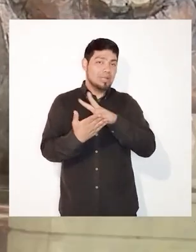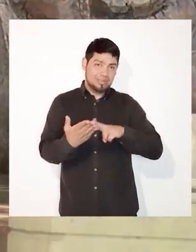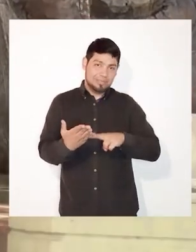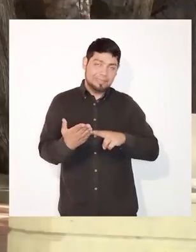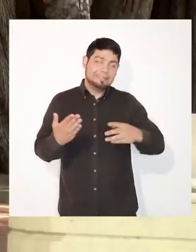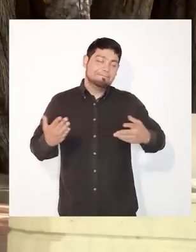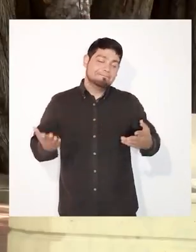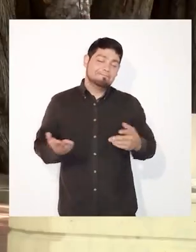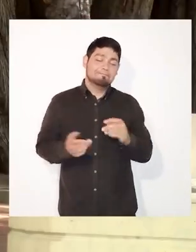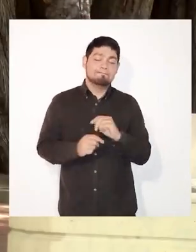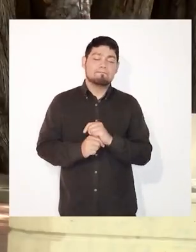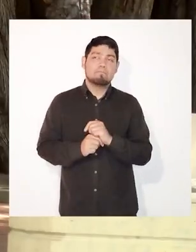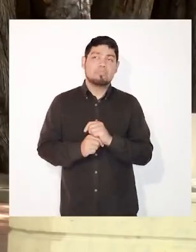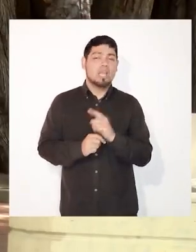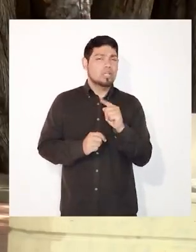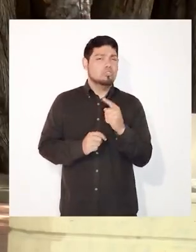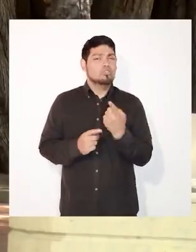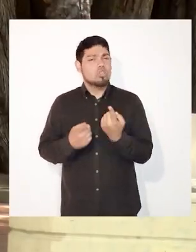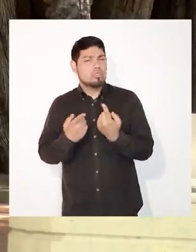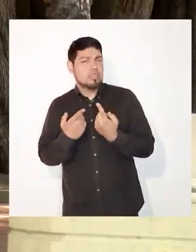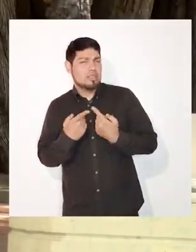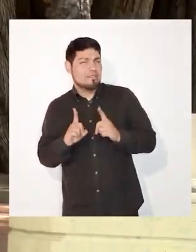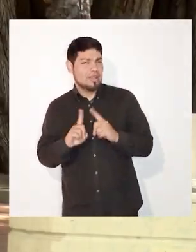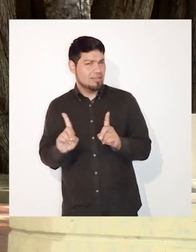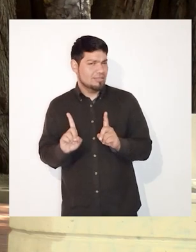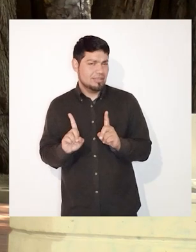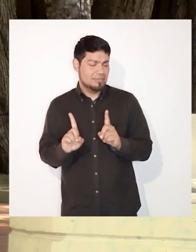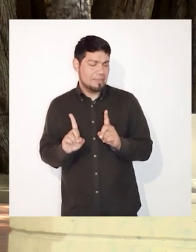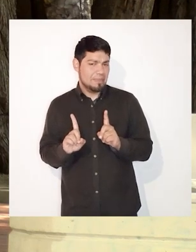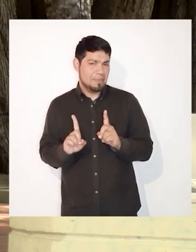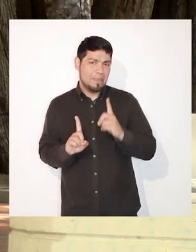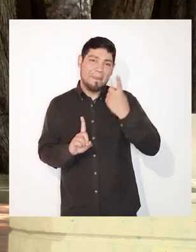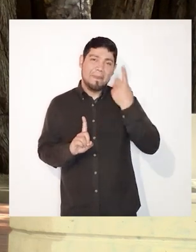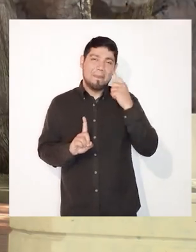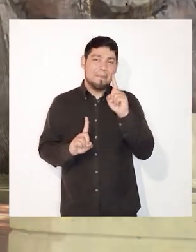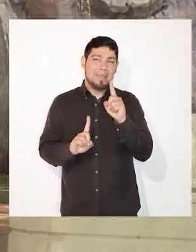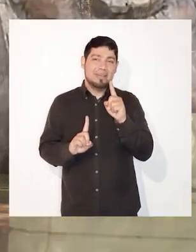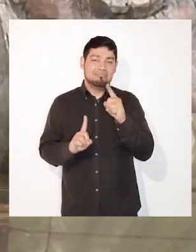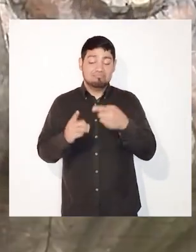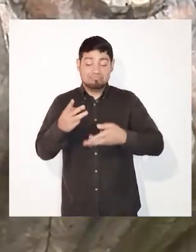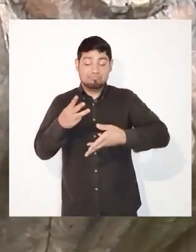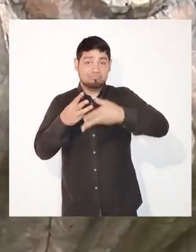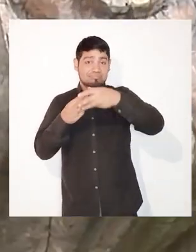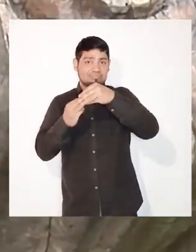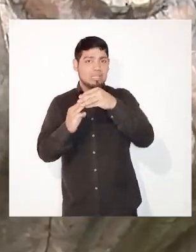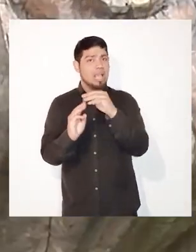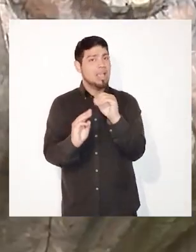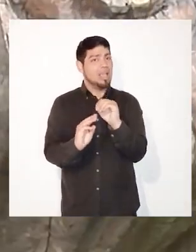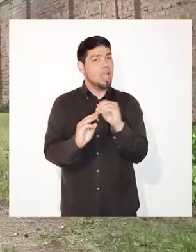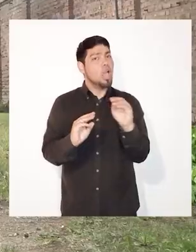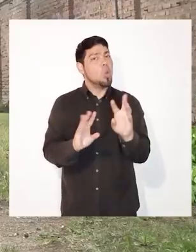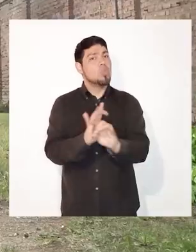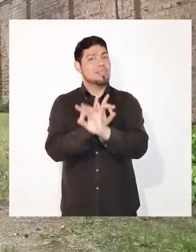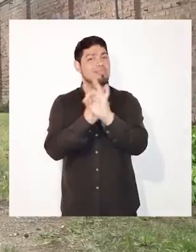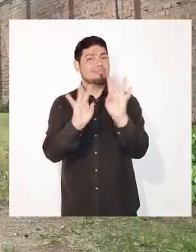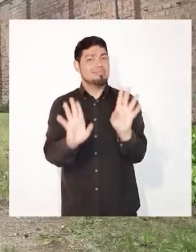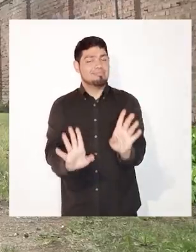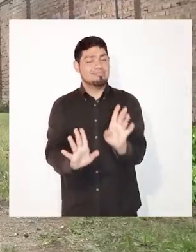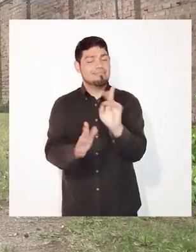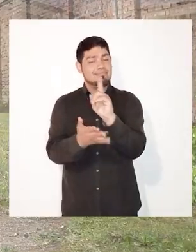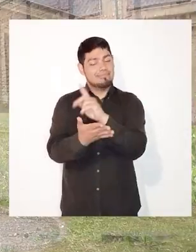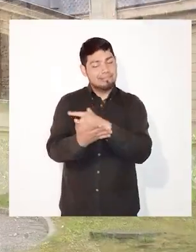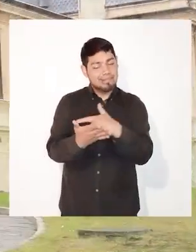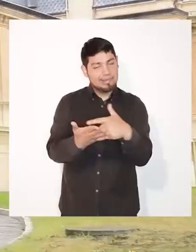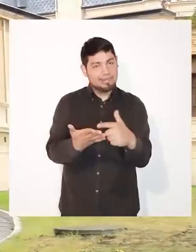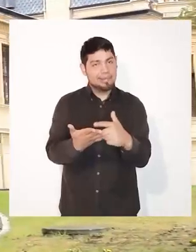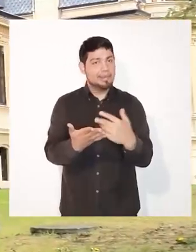Todos estos oficios son distintos, pero todos apuntan a una prolijidad del lenguaje, que a me gusta